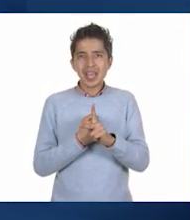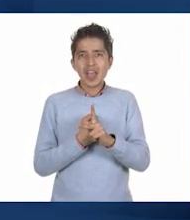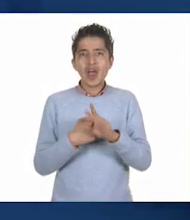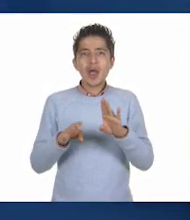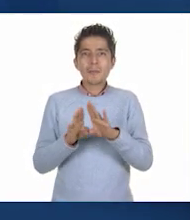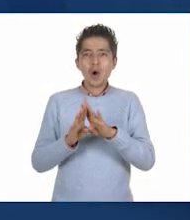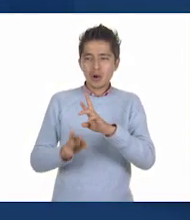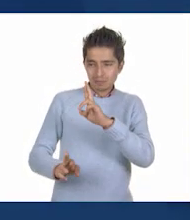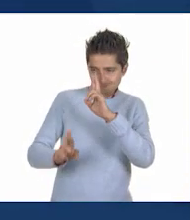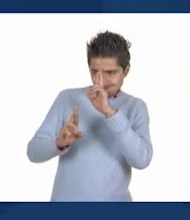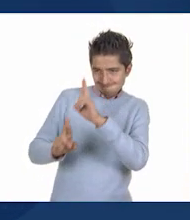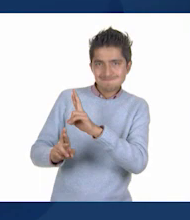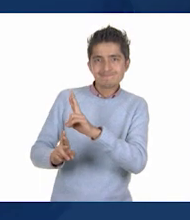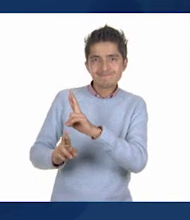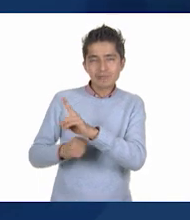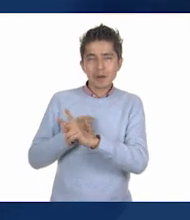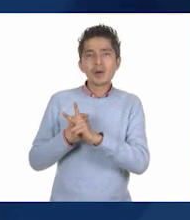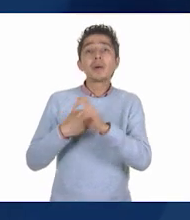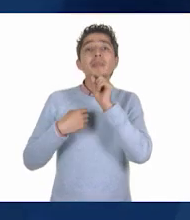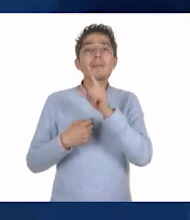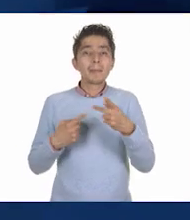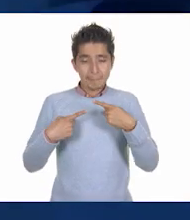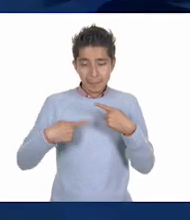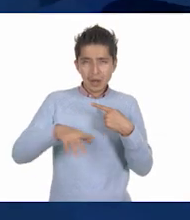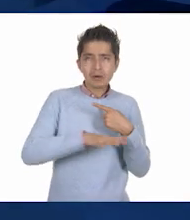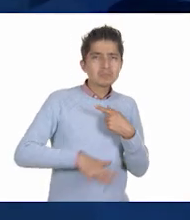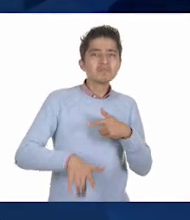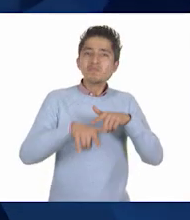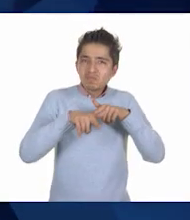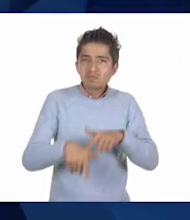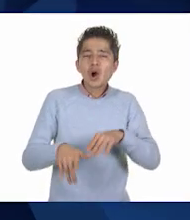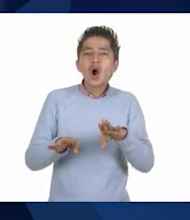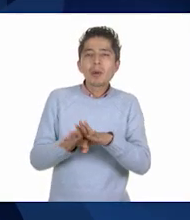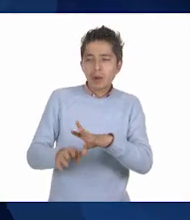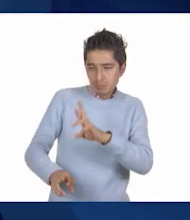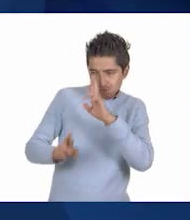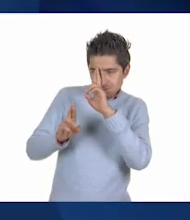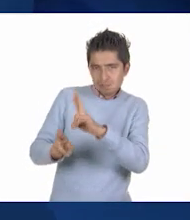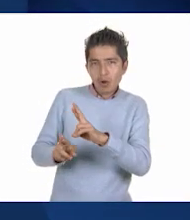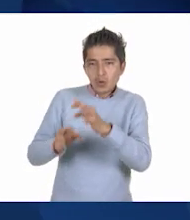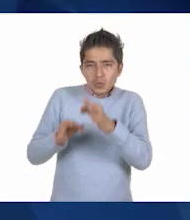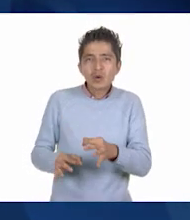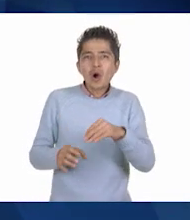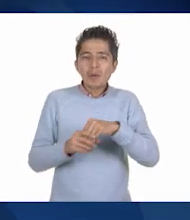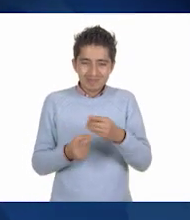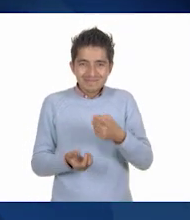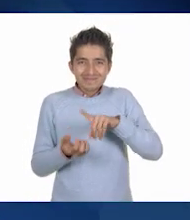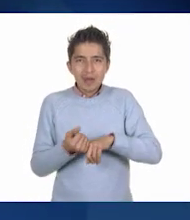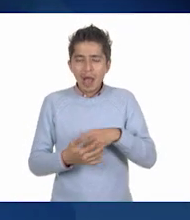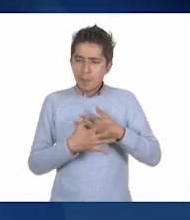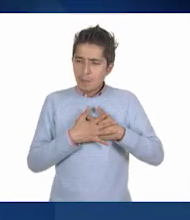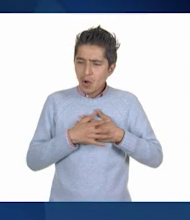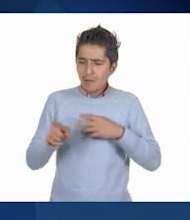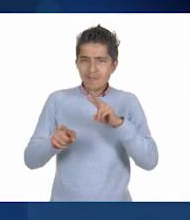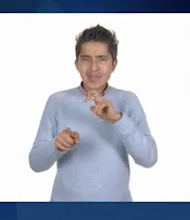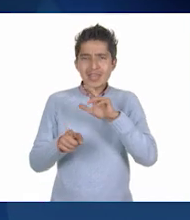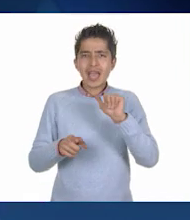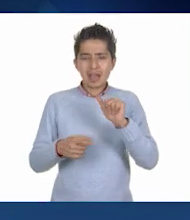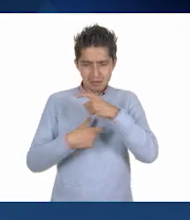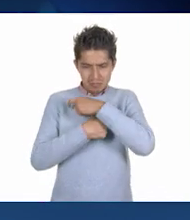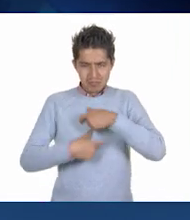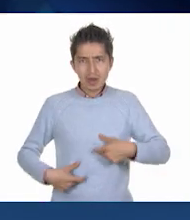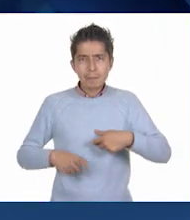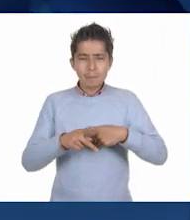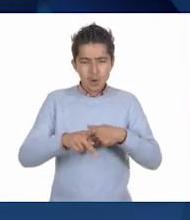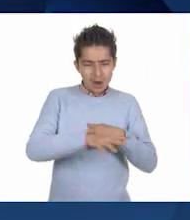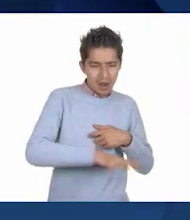el secreto del amor que el pueblo le tuvo y le sigue teniendo, un secreto formado del amor que Villa tuvo siempre a su